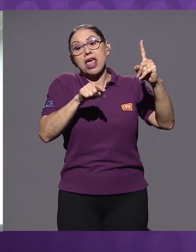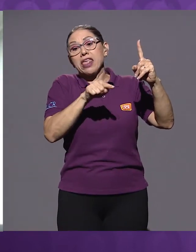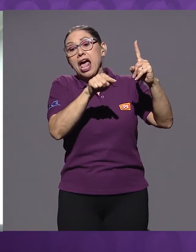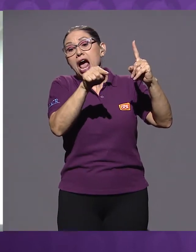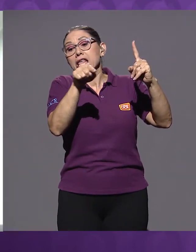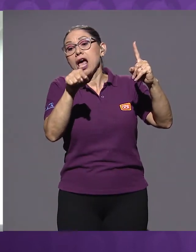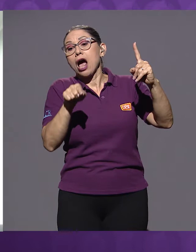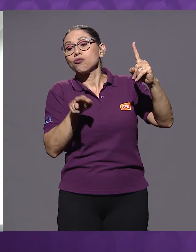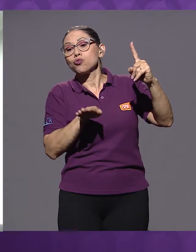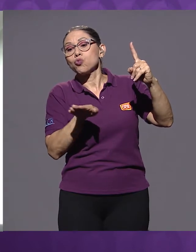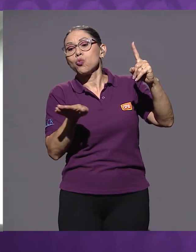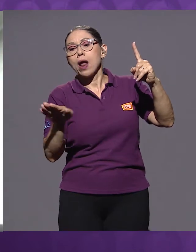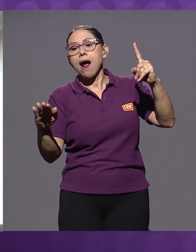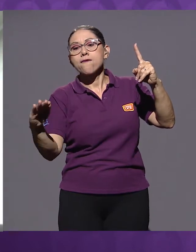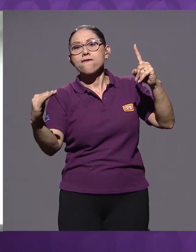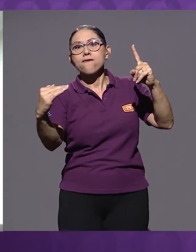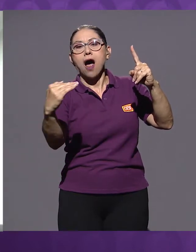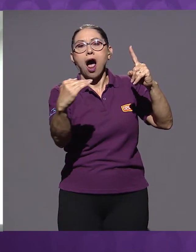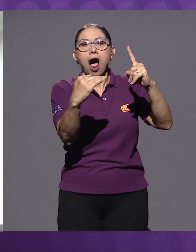que no necesariamente